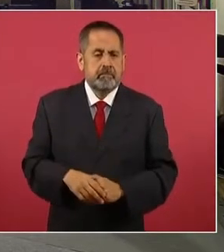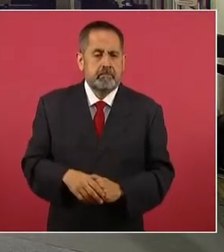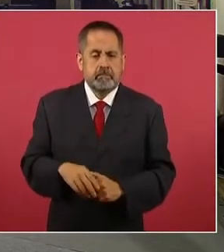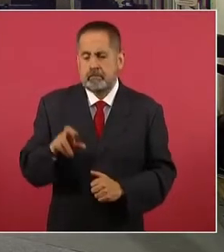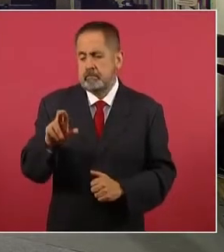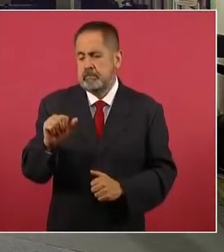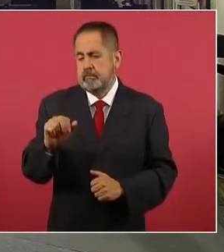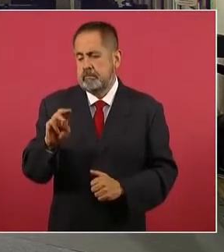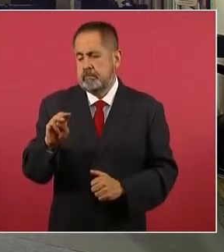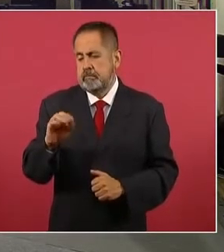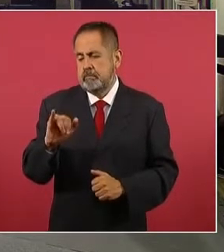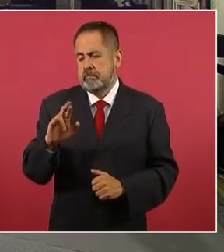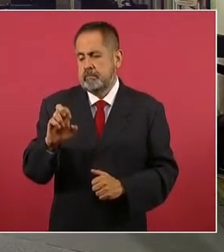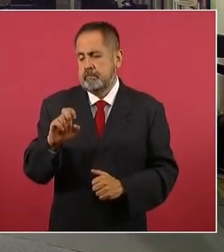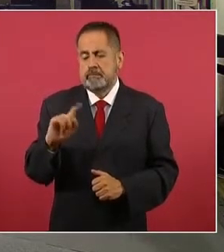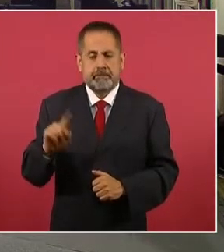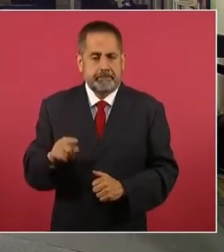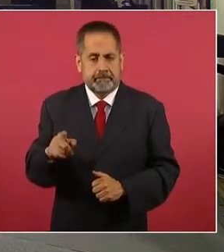Ramírez.